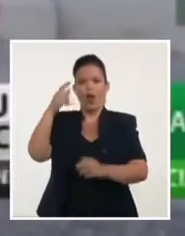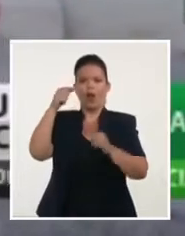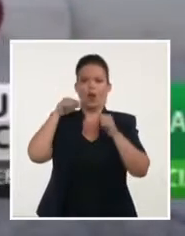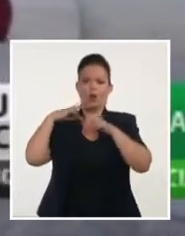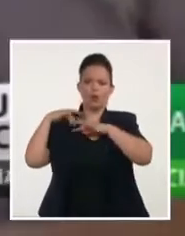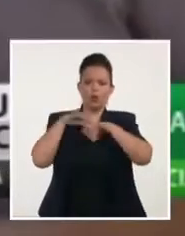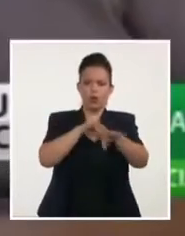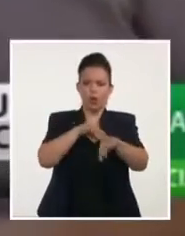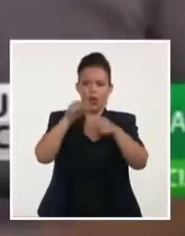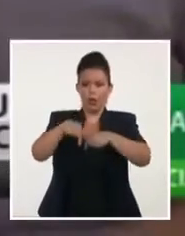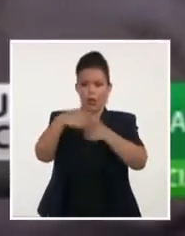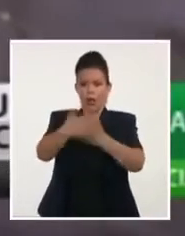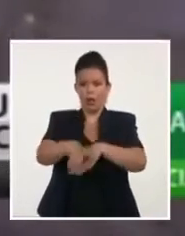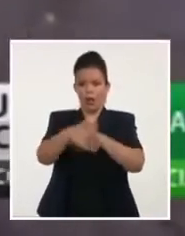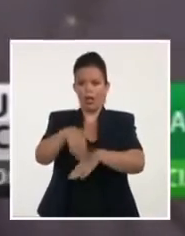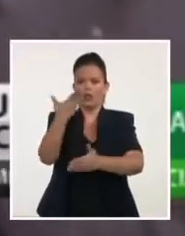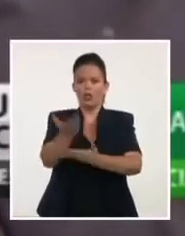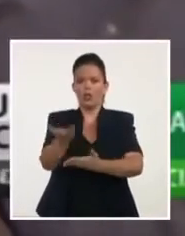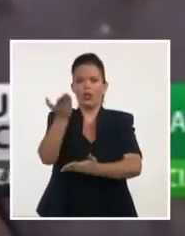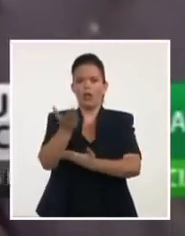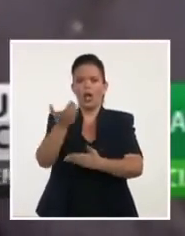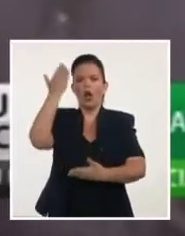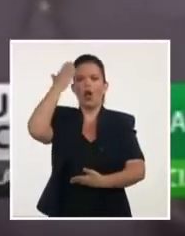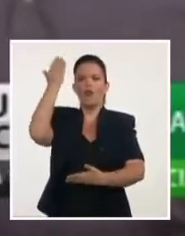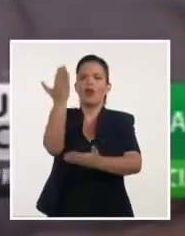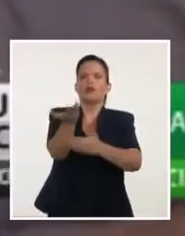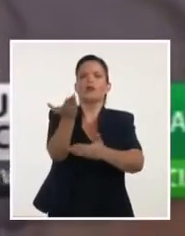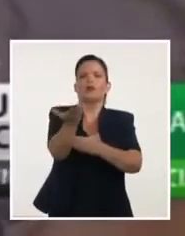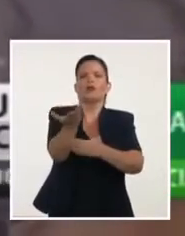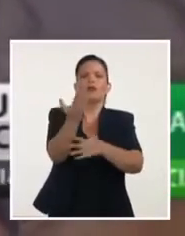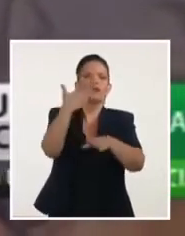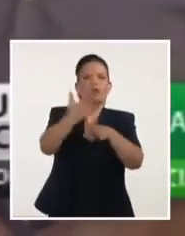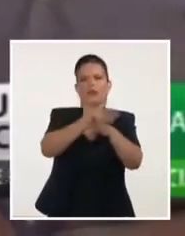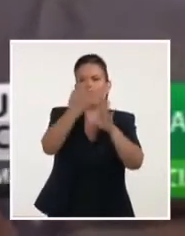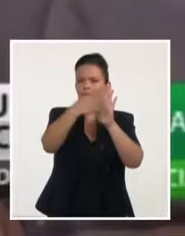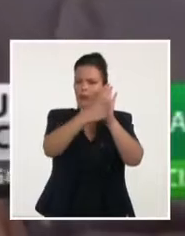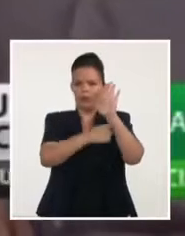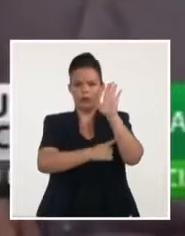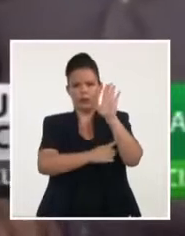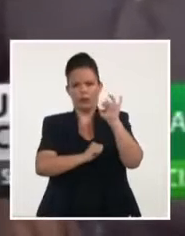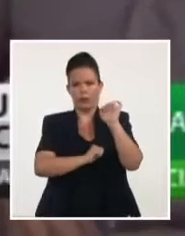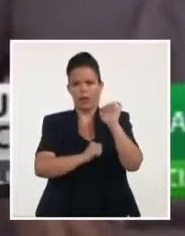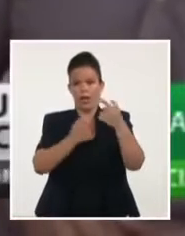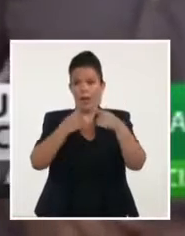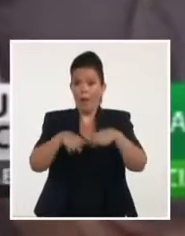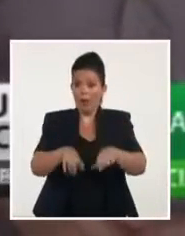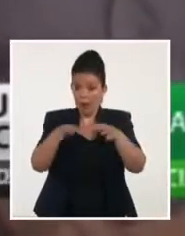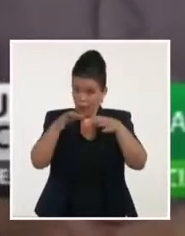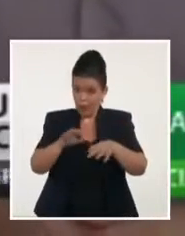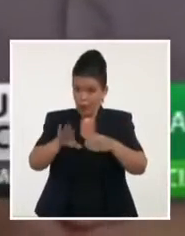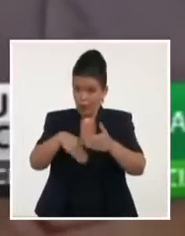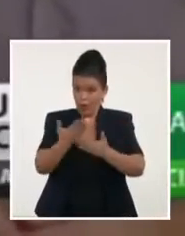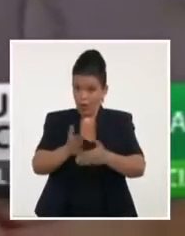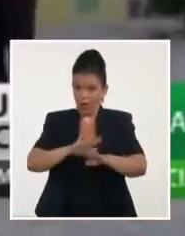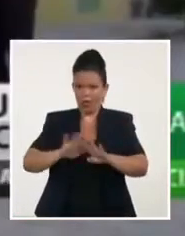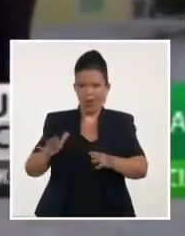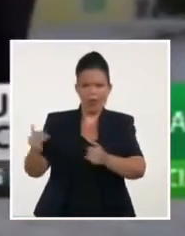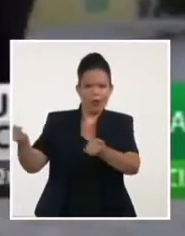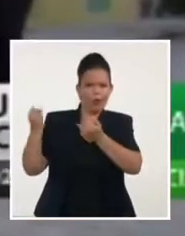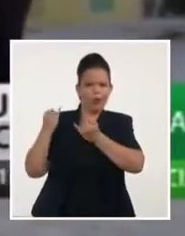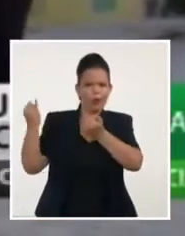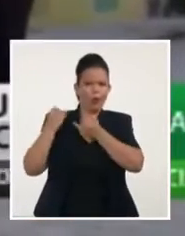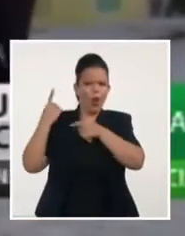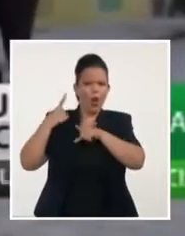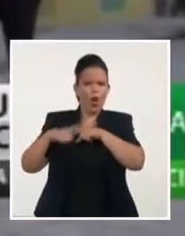determinadas cosas, ¿no? Pero ese día justamente, luego de que conocí la noticia de que en otras ciudades de Cuba